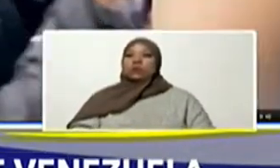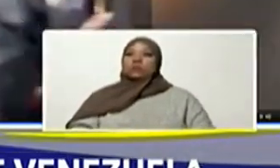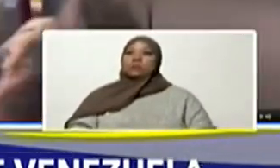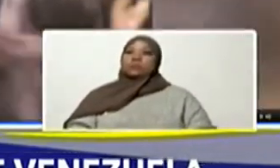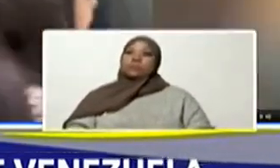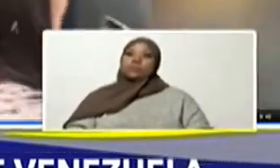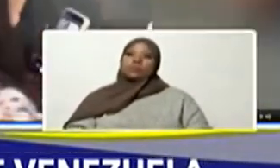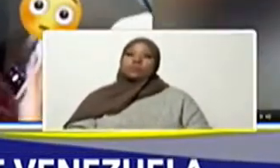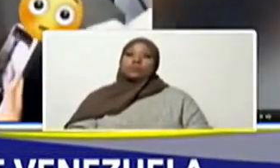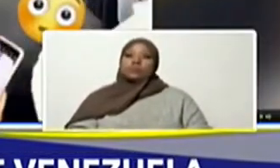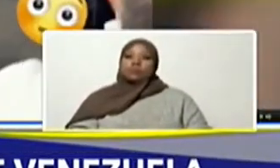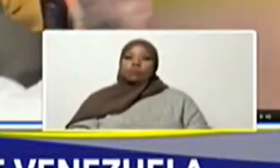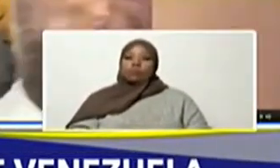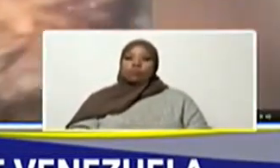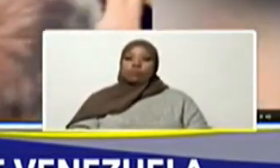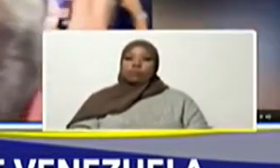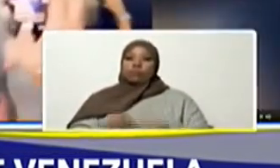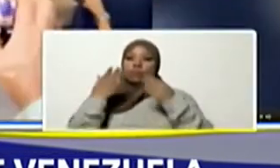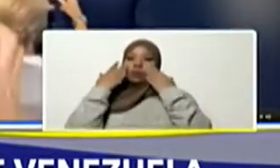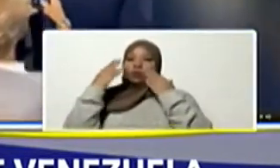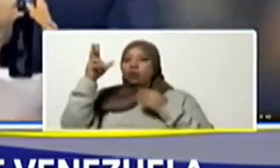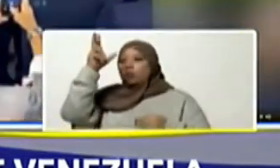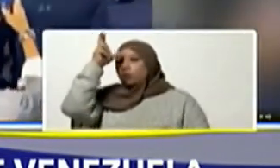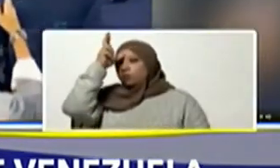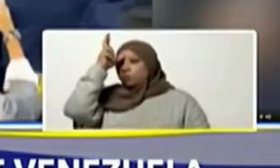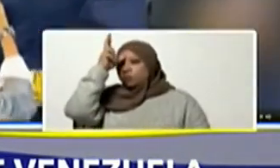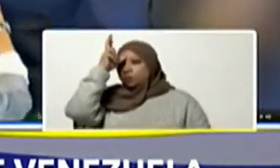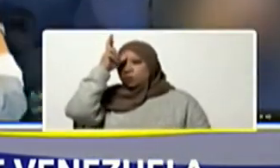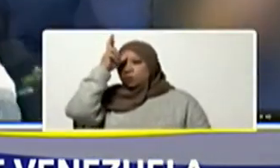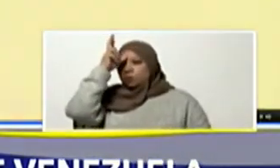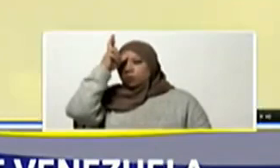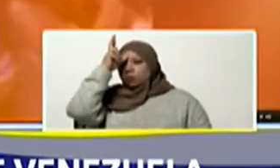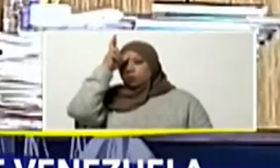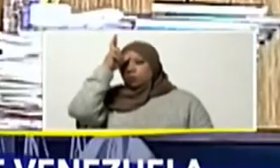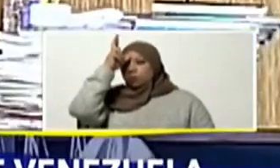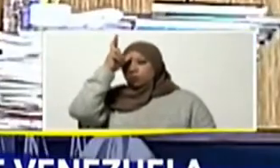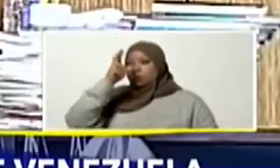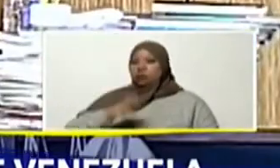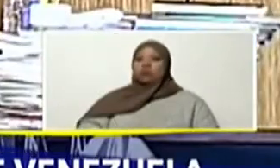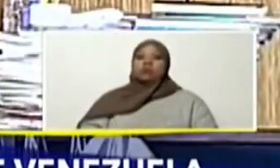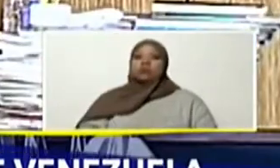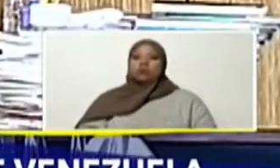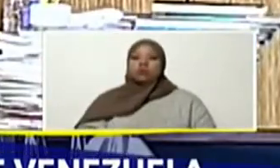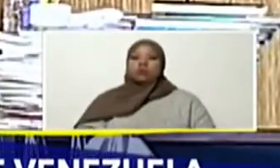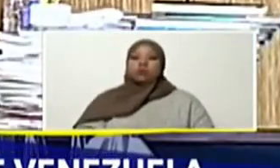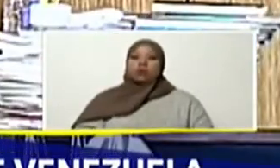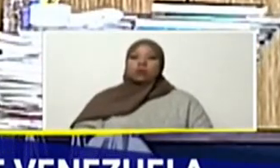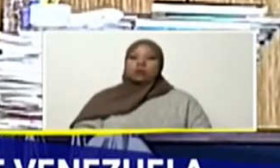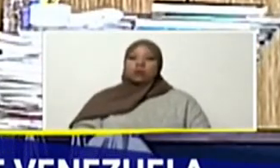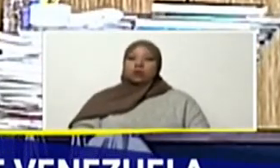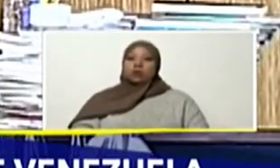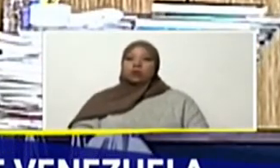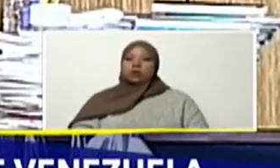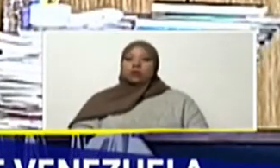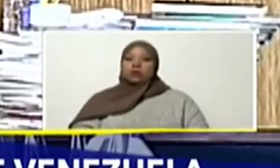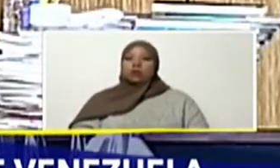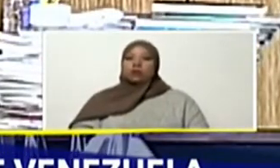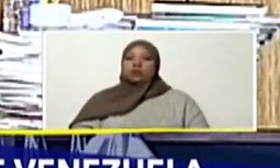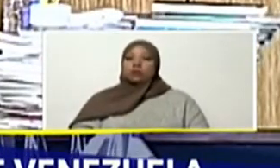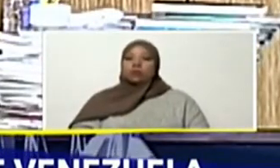de Egipto en el Cairo, grande, monumental. Allí conocimos